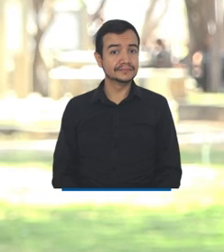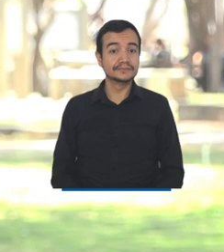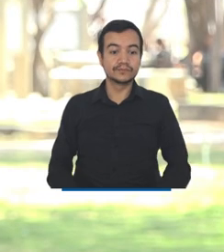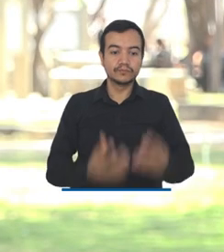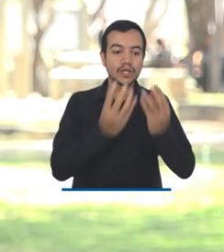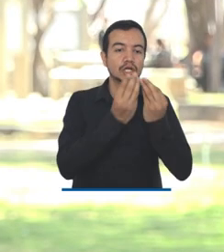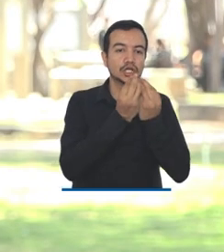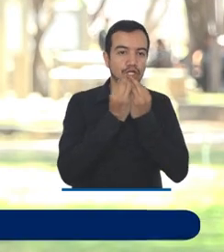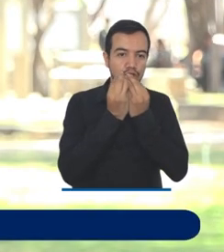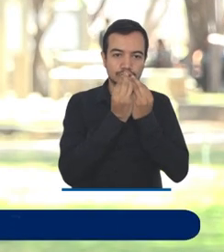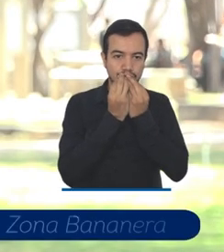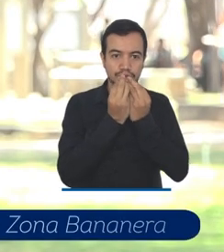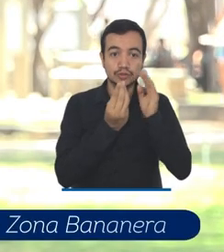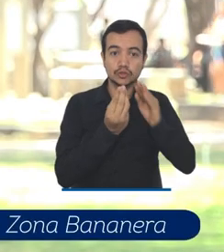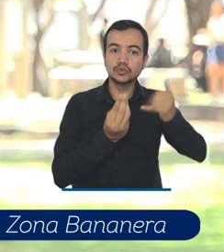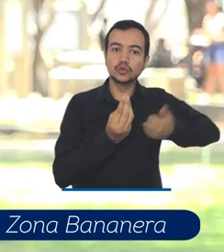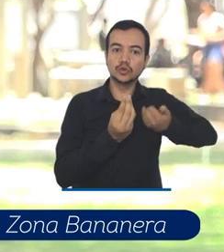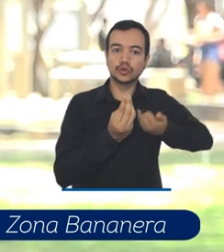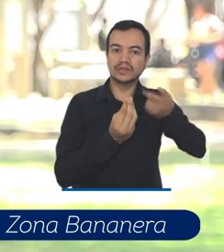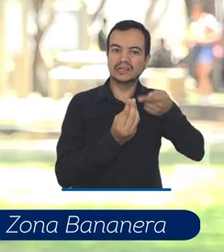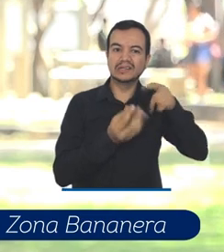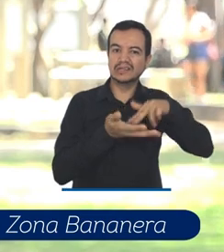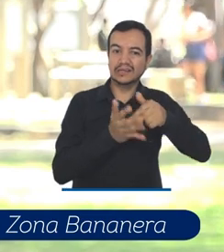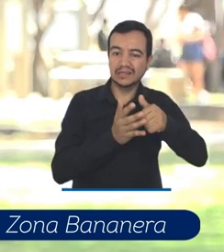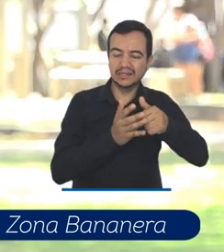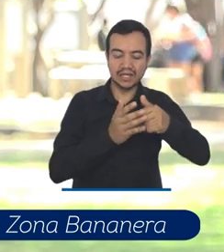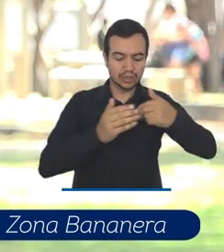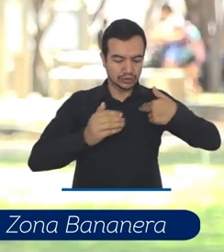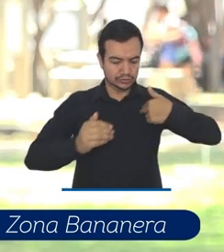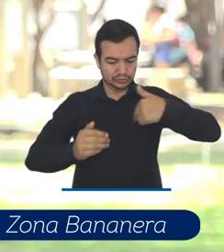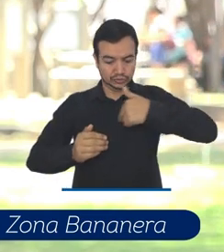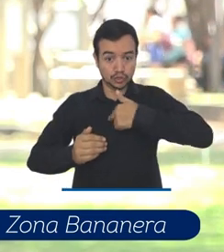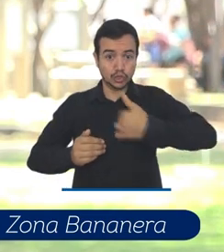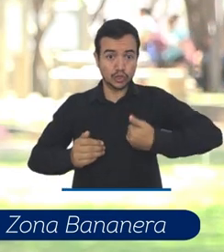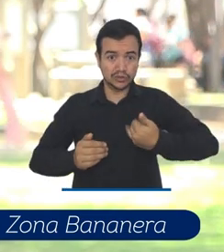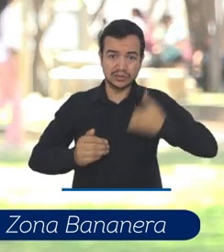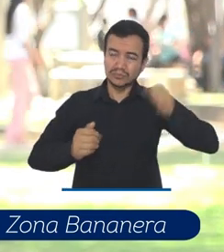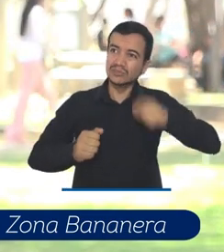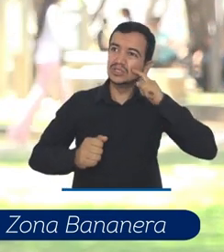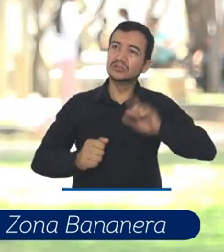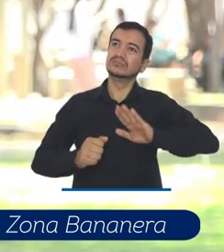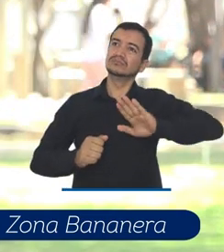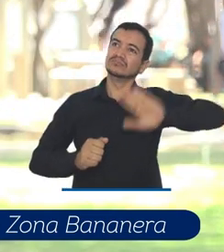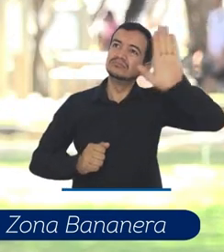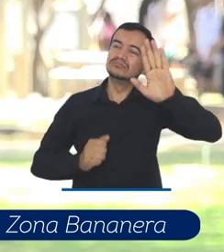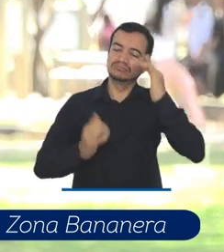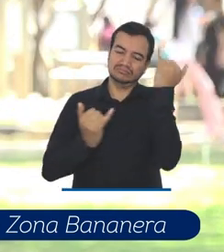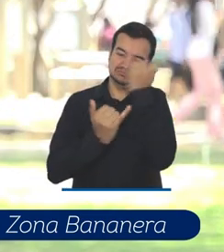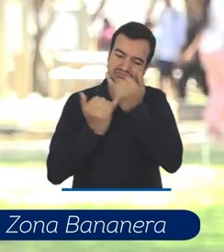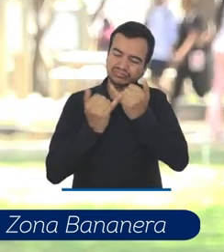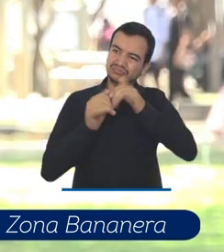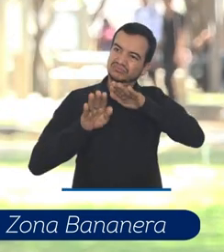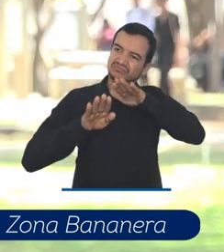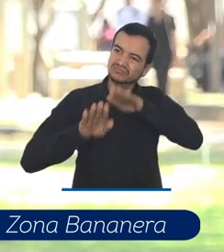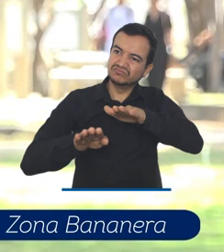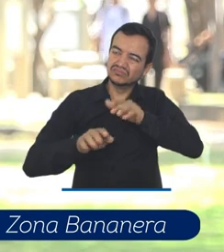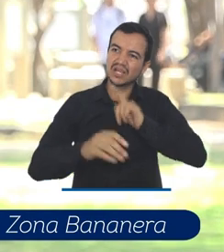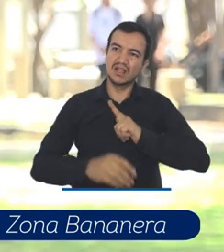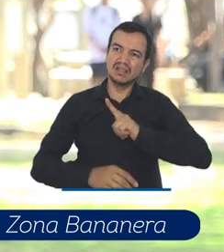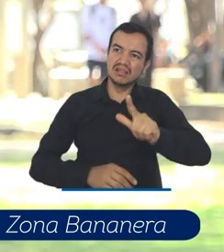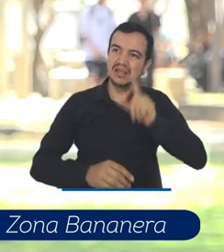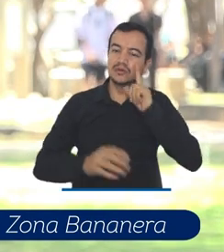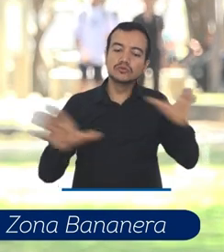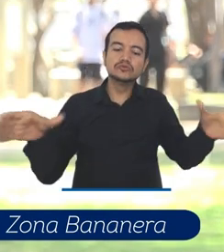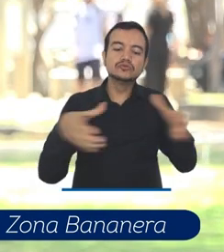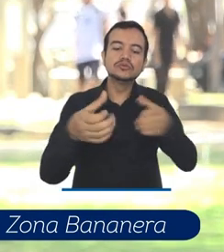Bueno, los consejos de juventudes es un espacio donde nosotros los jóvenes podemos alzar nuestra voz, puede ser representación de todas nuestras comunidades juveniles. Todo